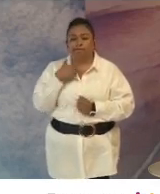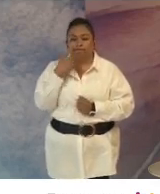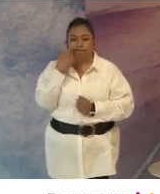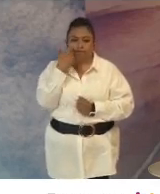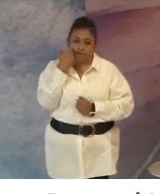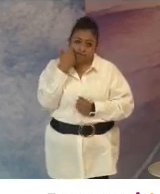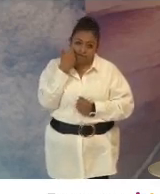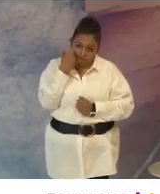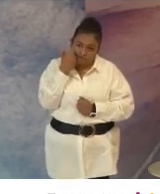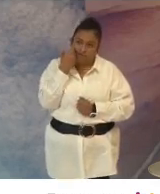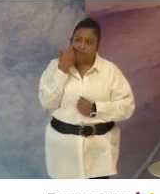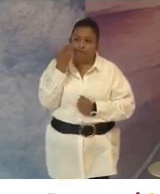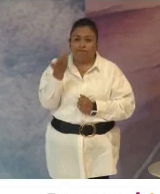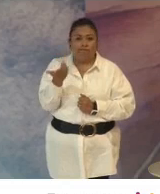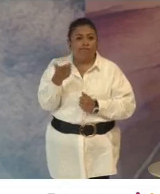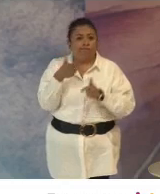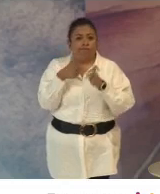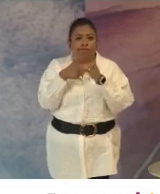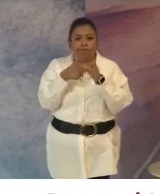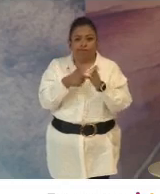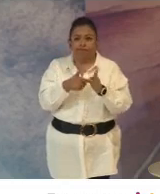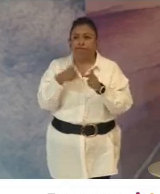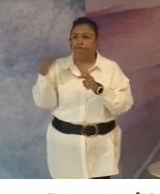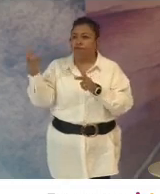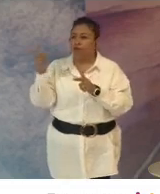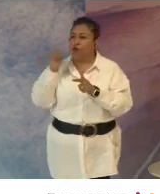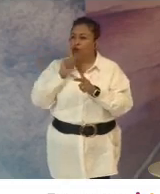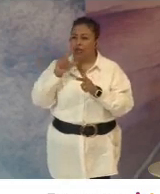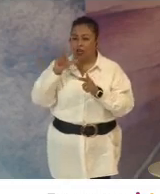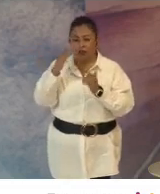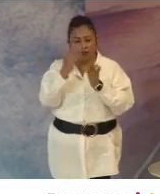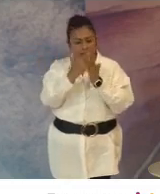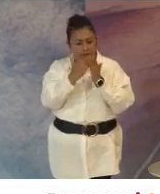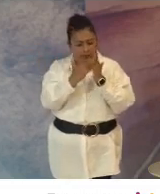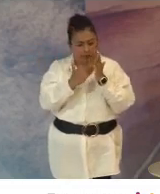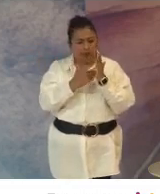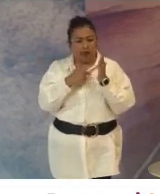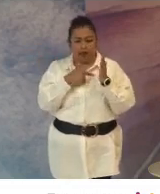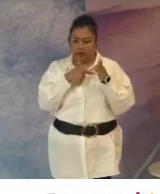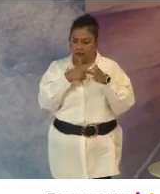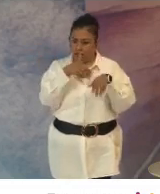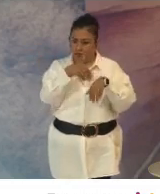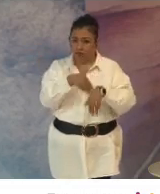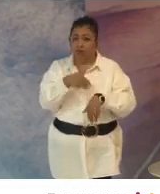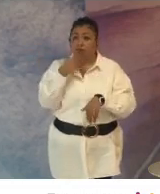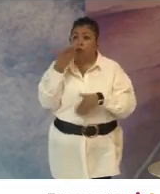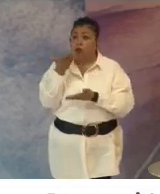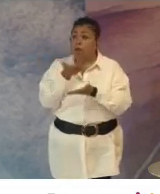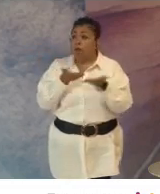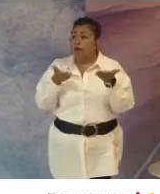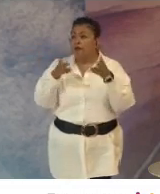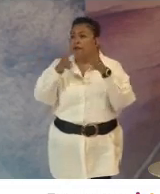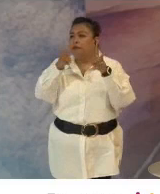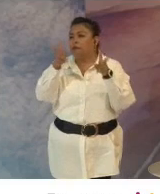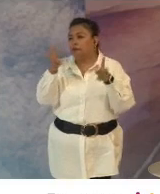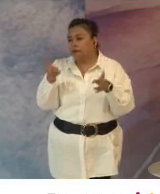seguir la línea, la guía que puso Lorena. Quisiera compartir